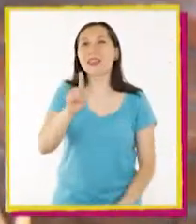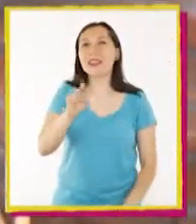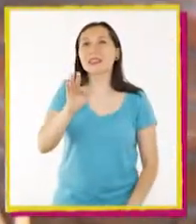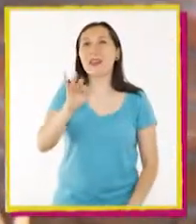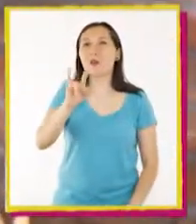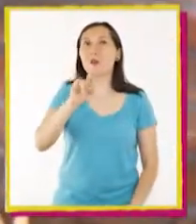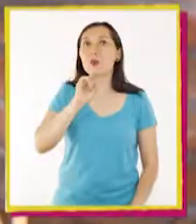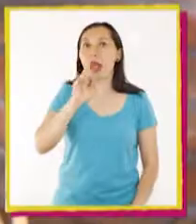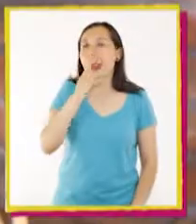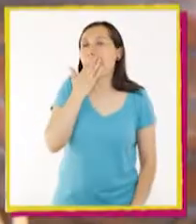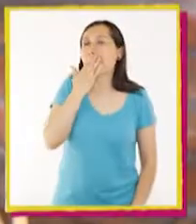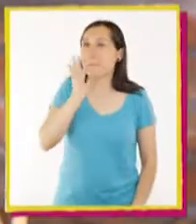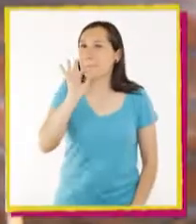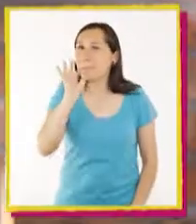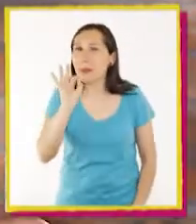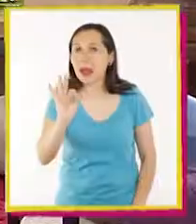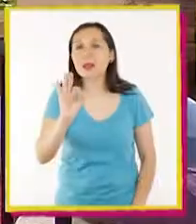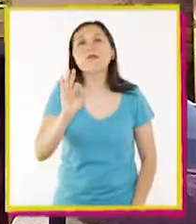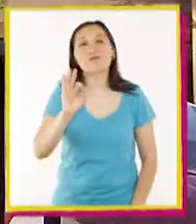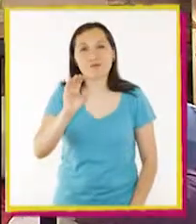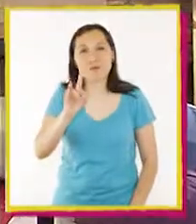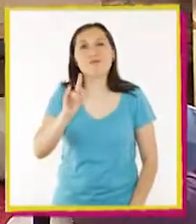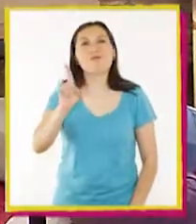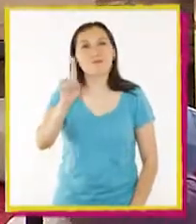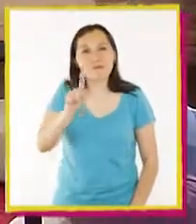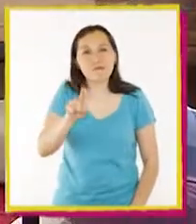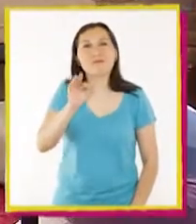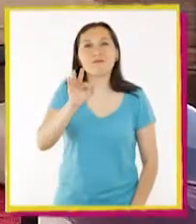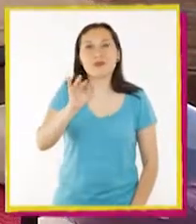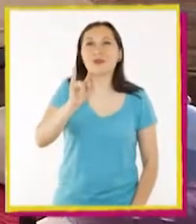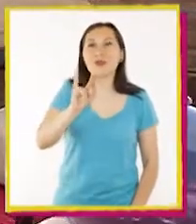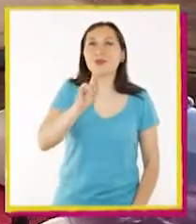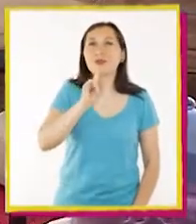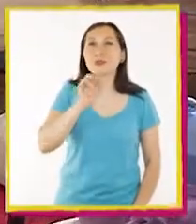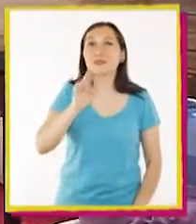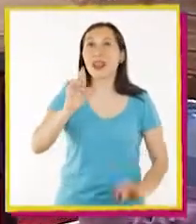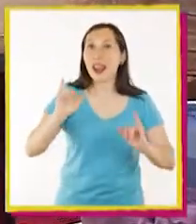Esa creo que es la que mejor quedaría. Disfrutar.